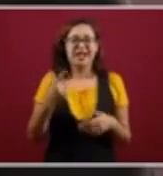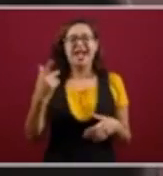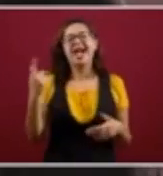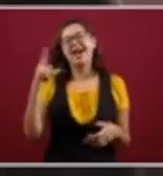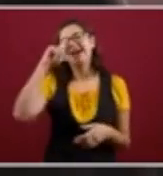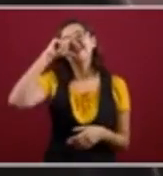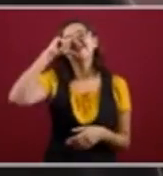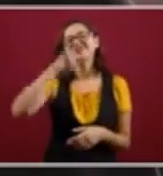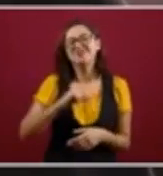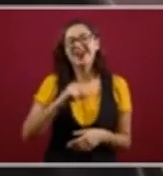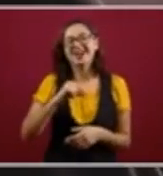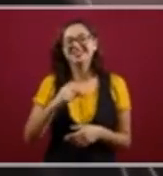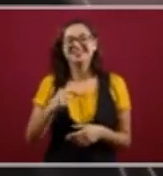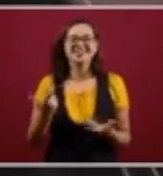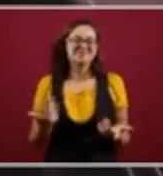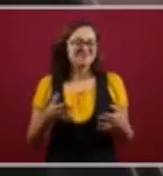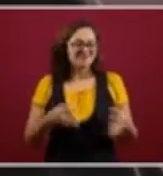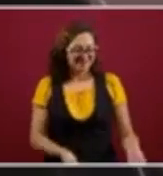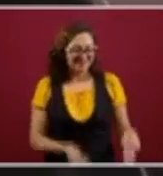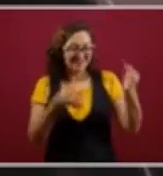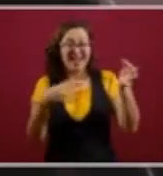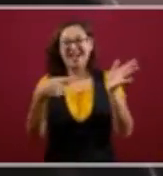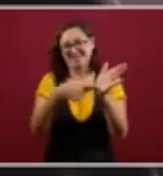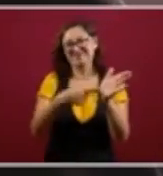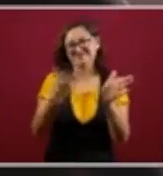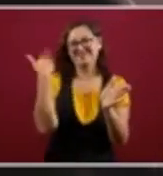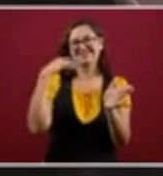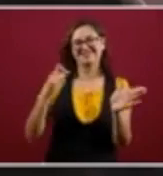y cómo es ahora, ¿no?